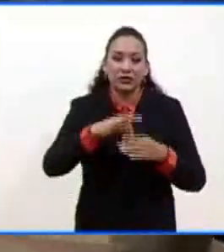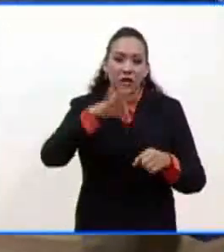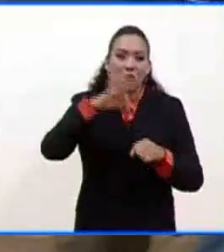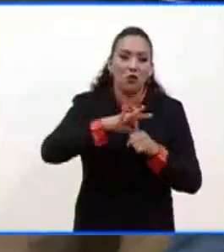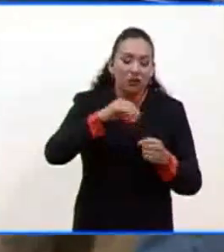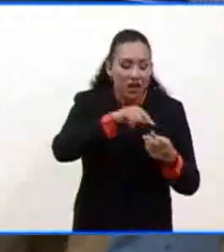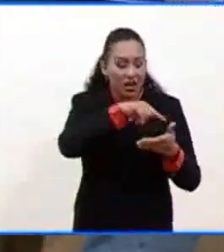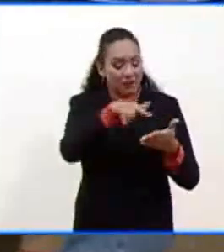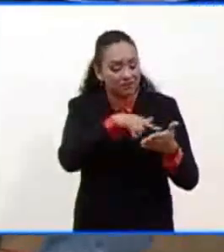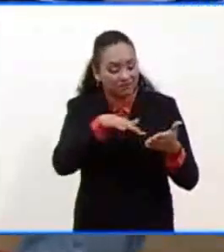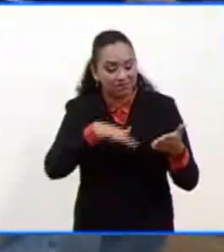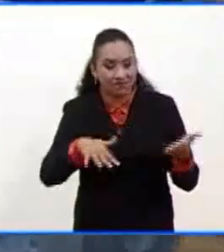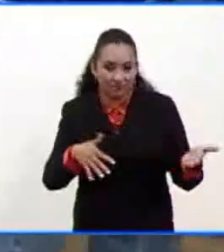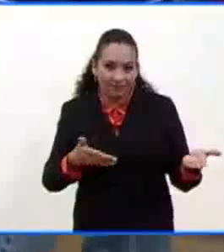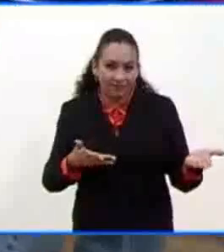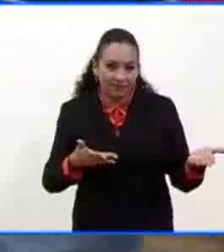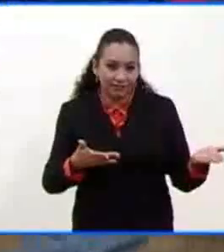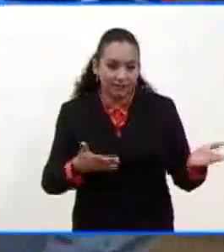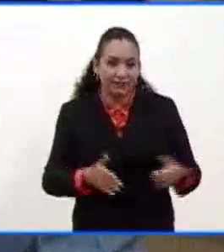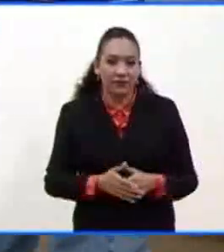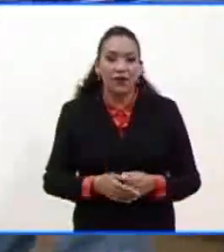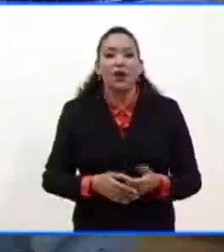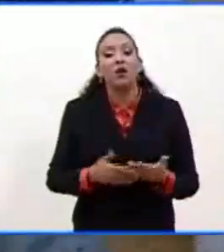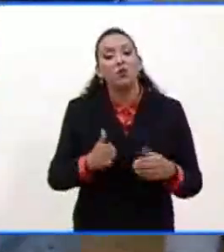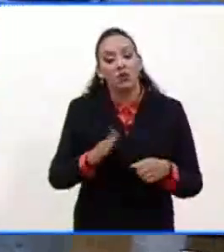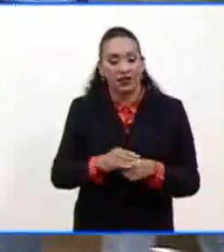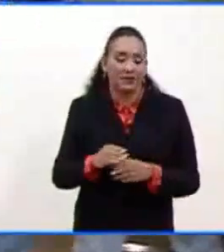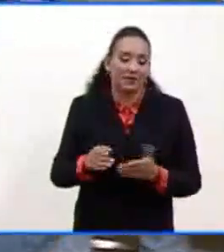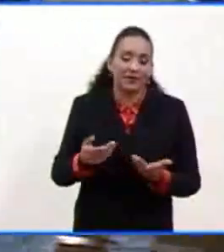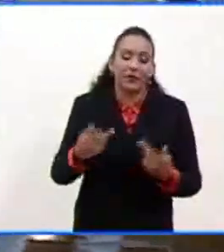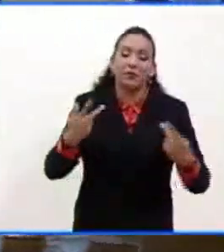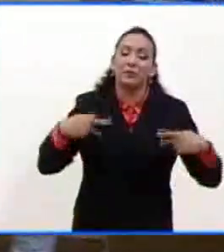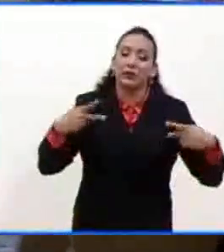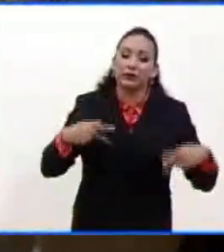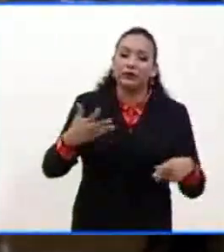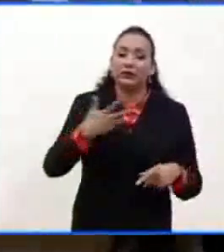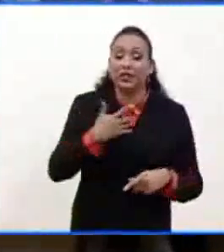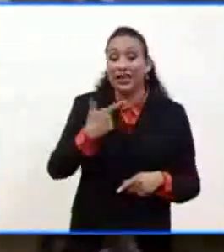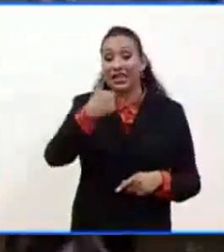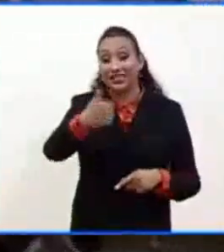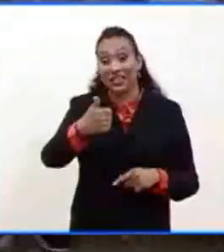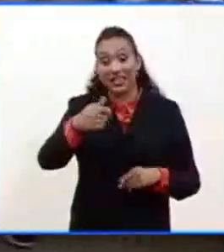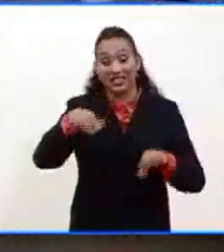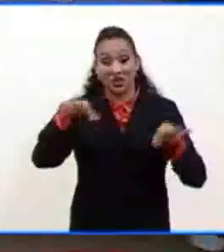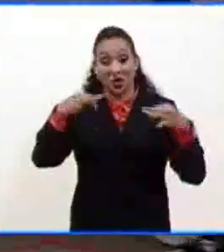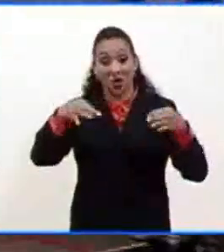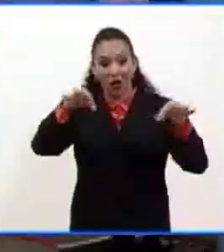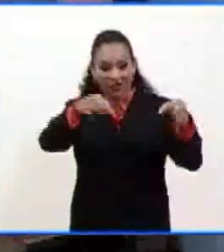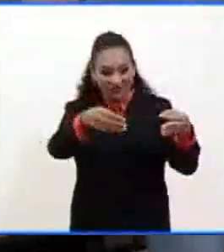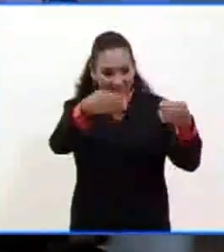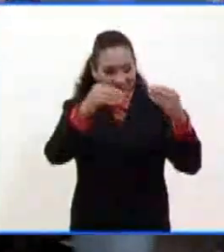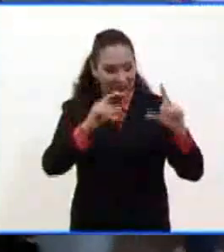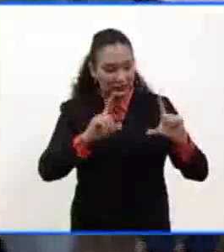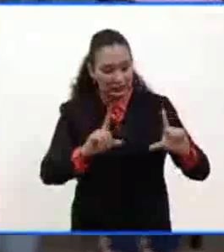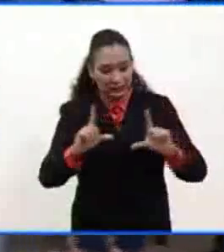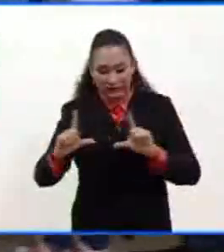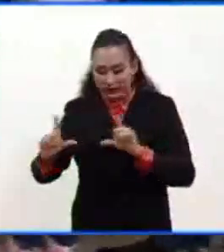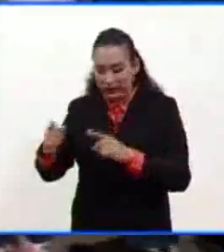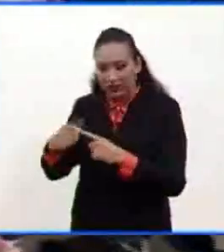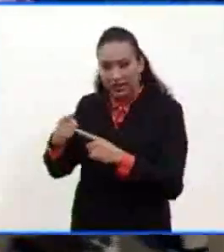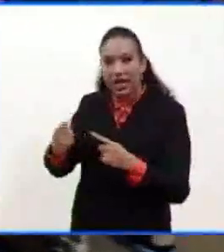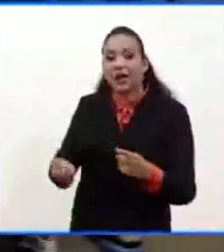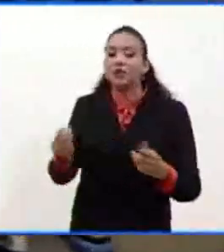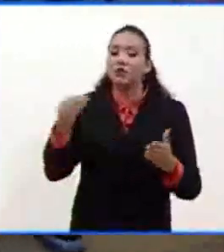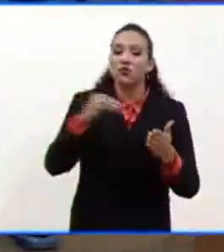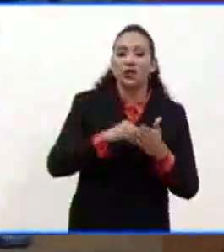proceso electoral ordinario, pues las y los ciudadanos recibirán 6 boletas electorales en las que estarán plasmados los